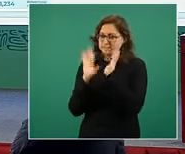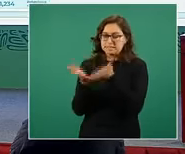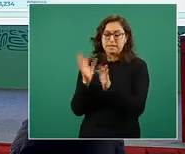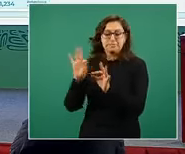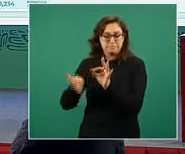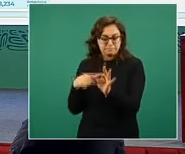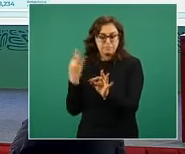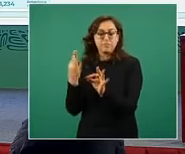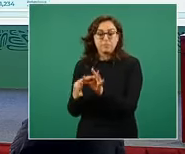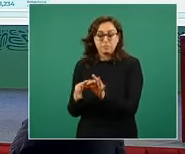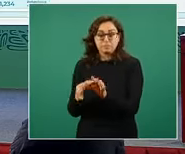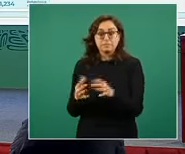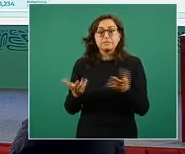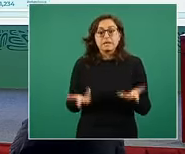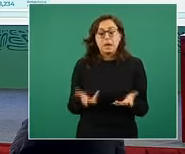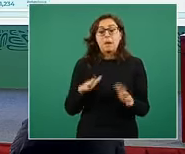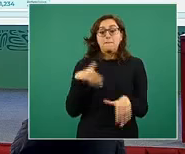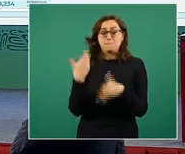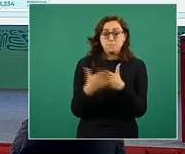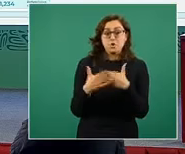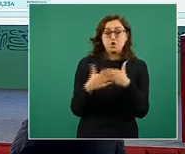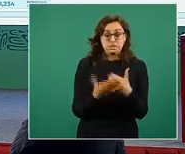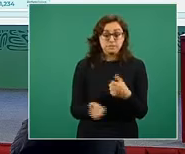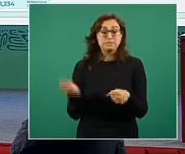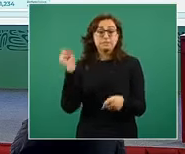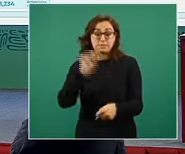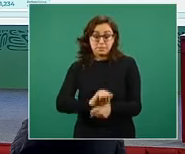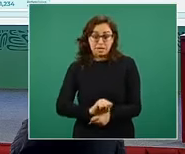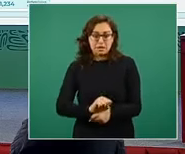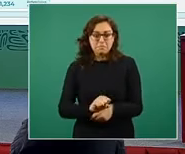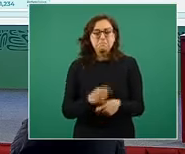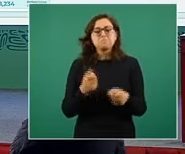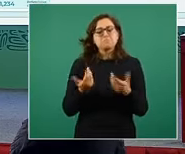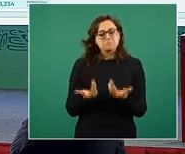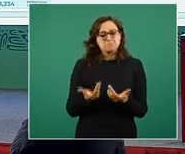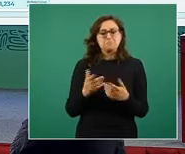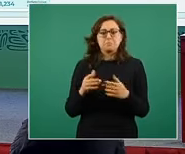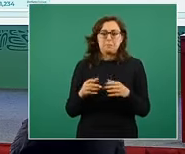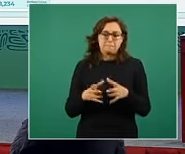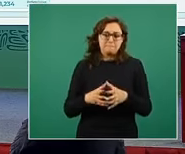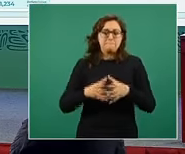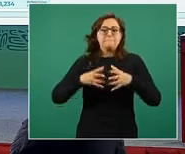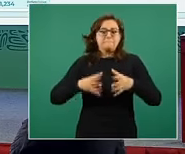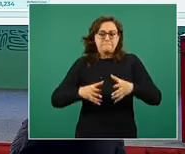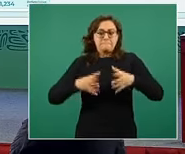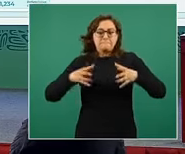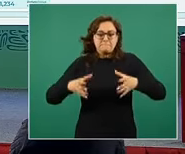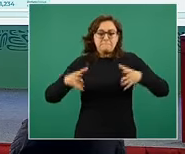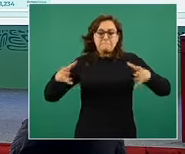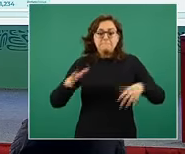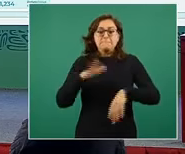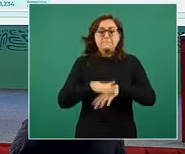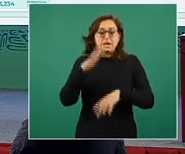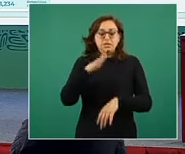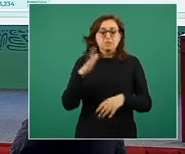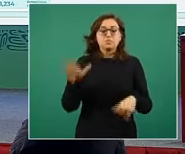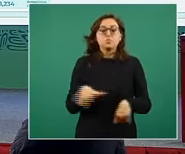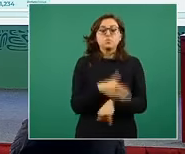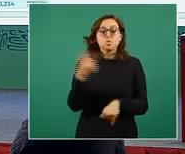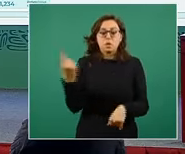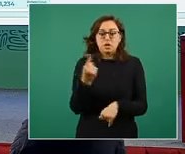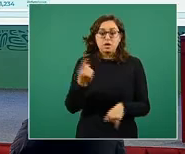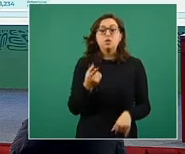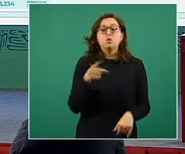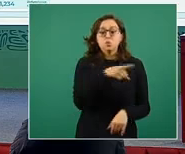de seguro la próxima semana este número se verá incrementado de manera importante, porque como ustedes saben, la